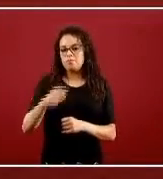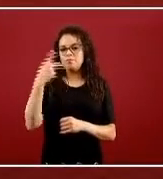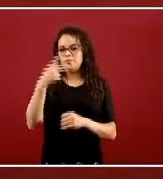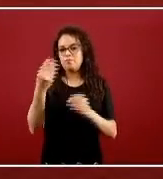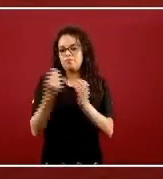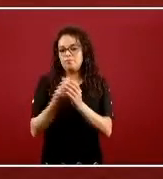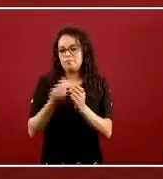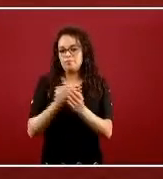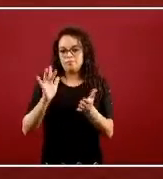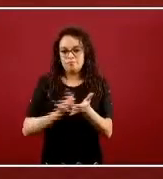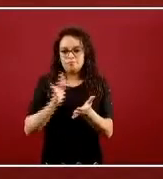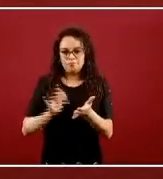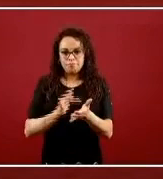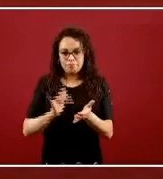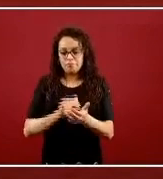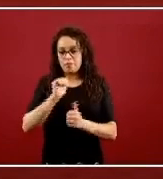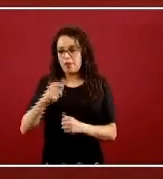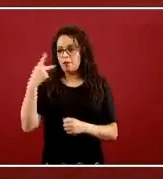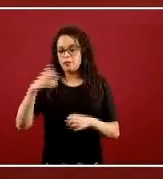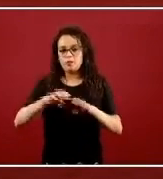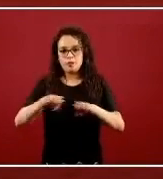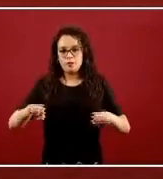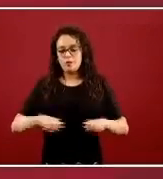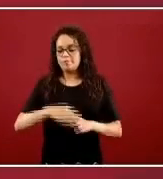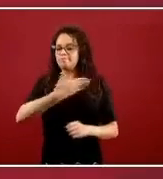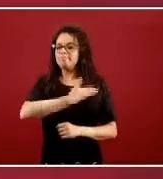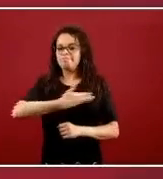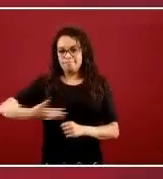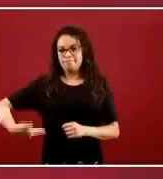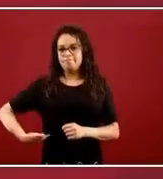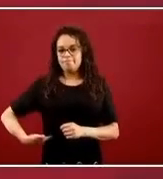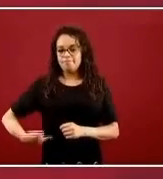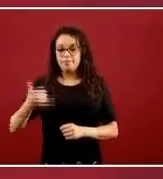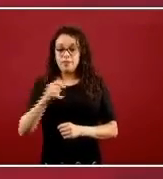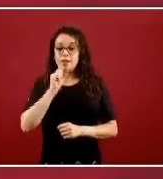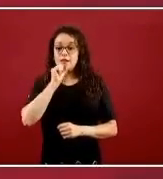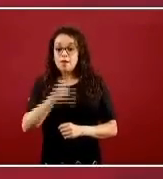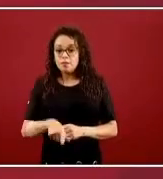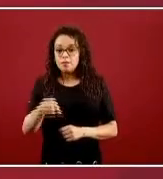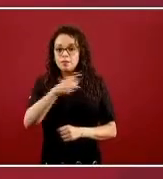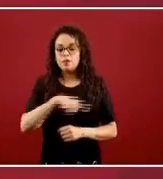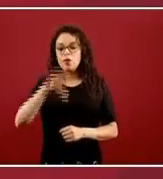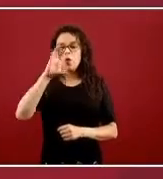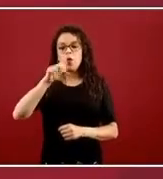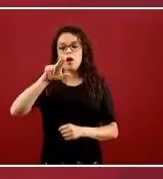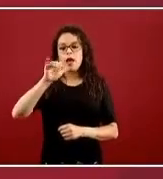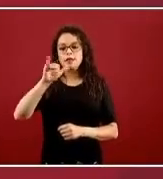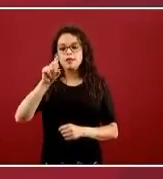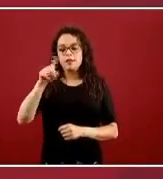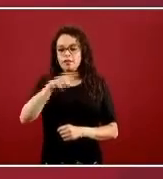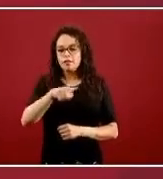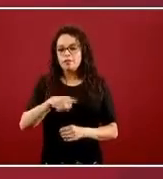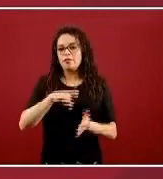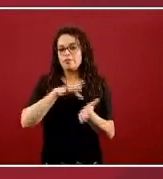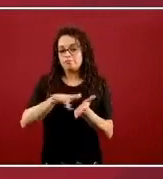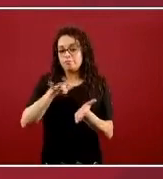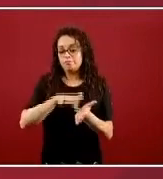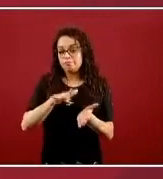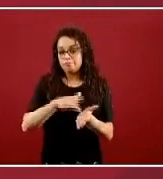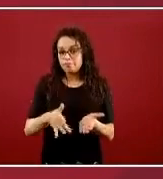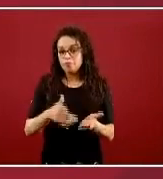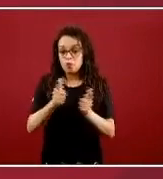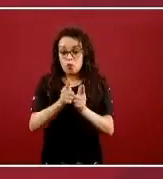Digital Nacional de la Presidencia. Y lo mismo también a la colaboración muy generosa de CONACYT, que ha establecido un grupo